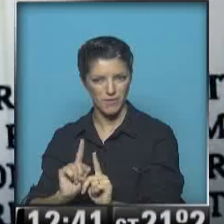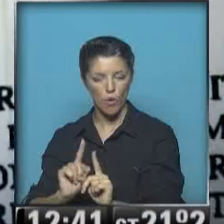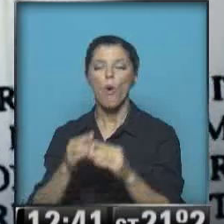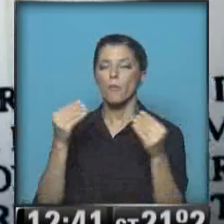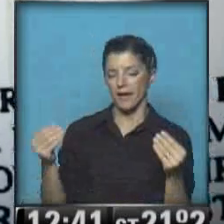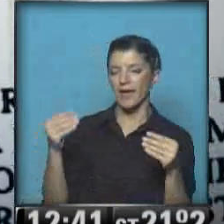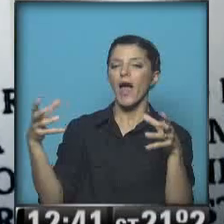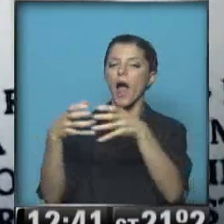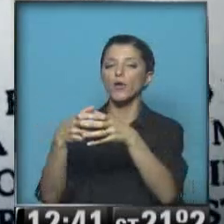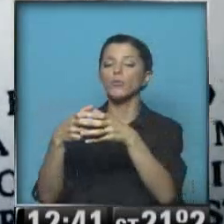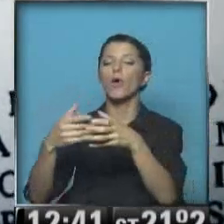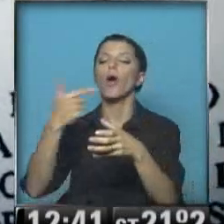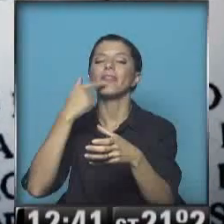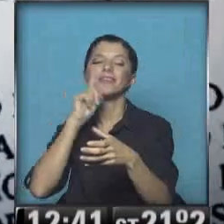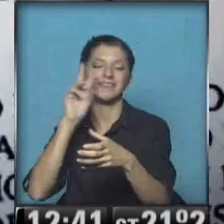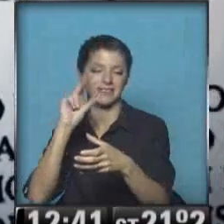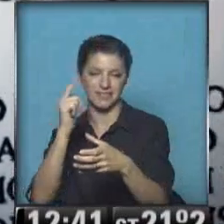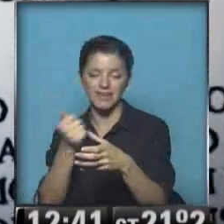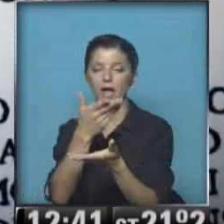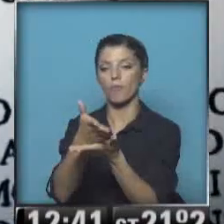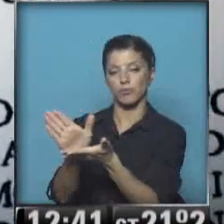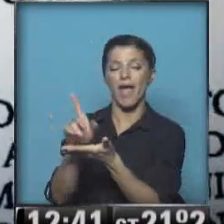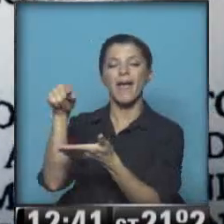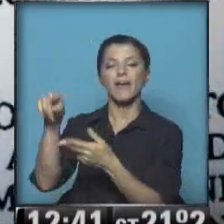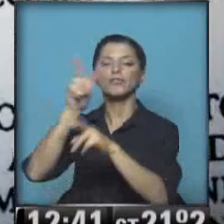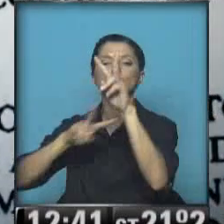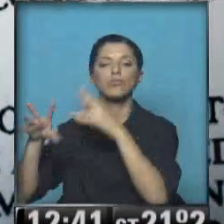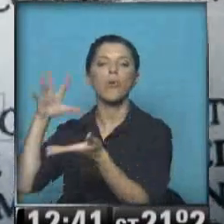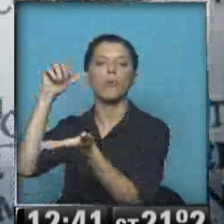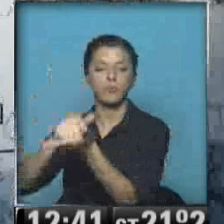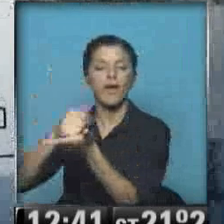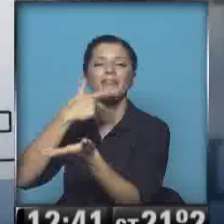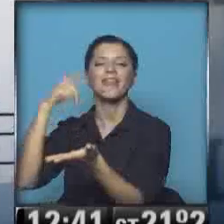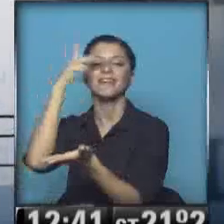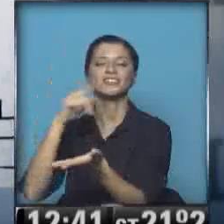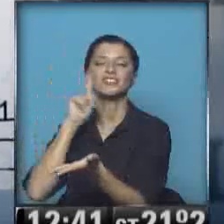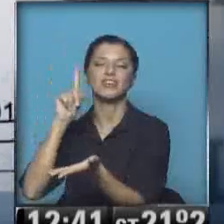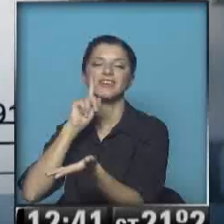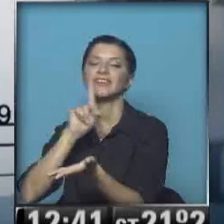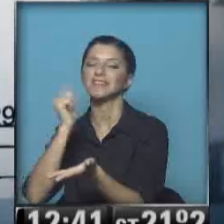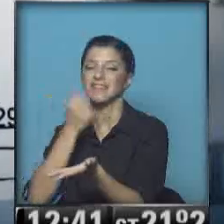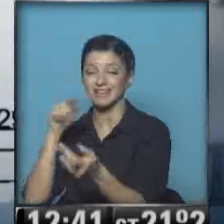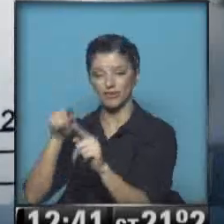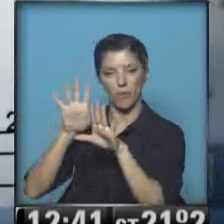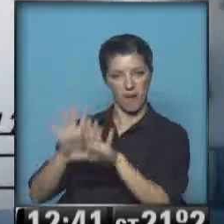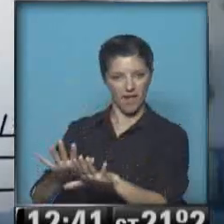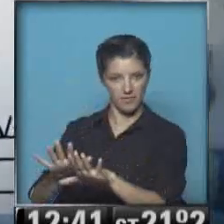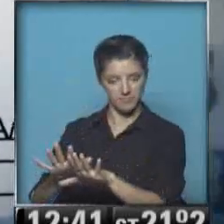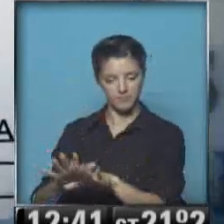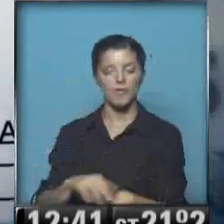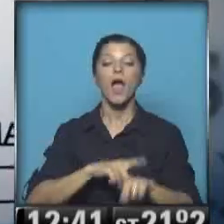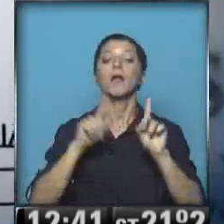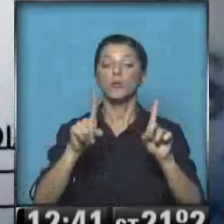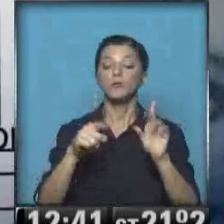régimen sirio que es considerado parte de la expansión profunda shita en Irak en tanto el documento señala que